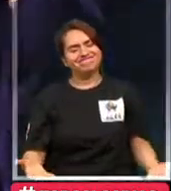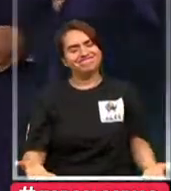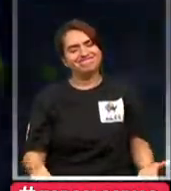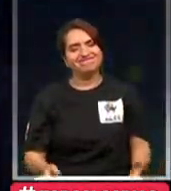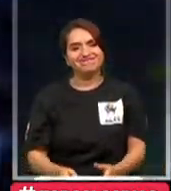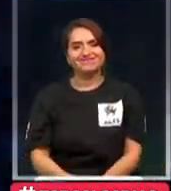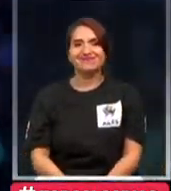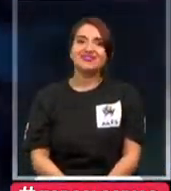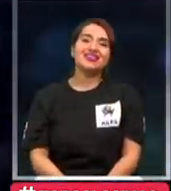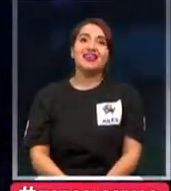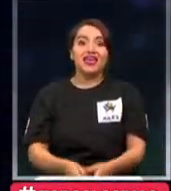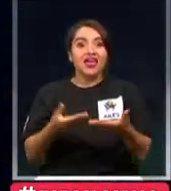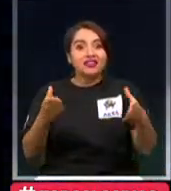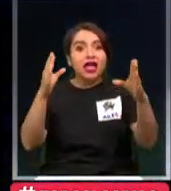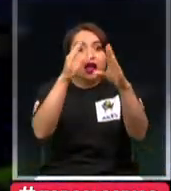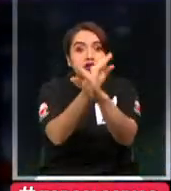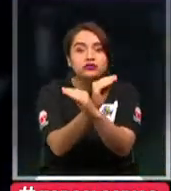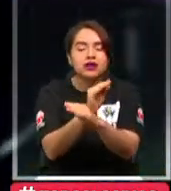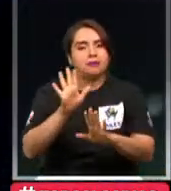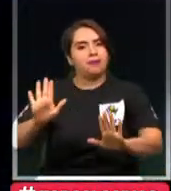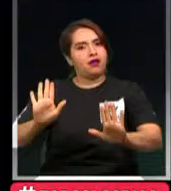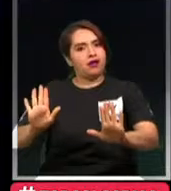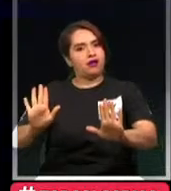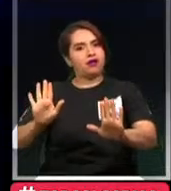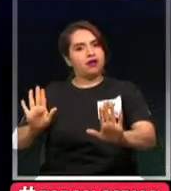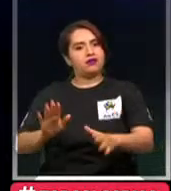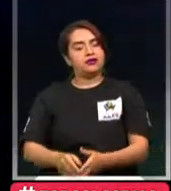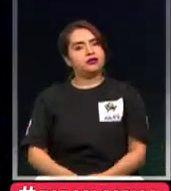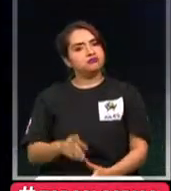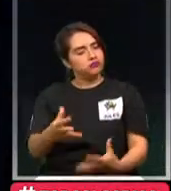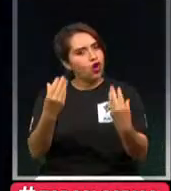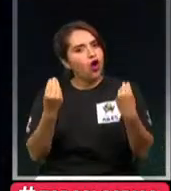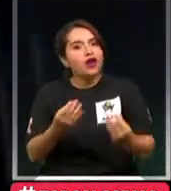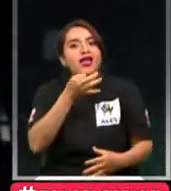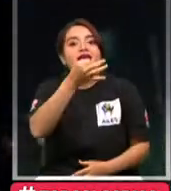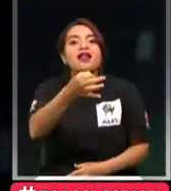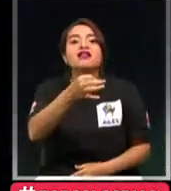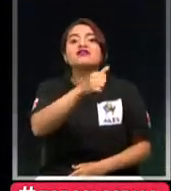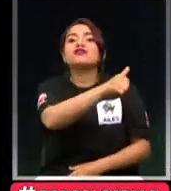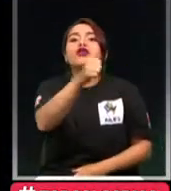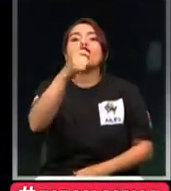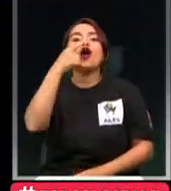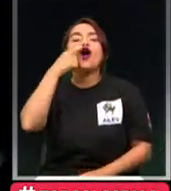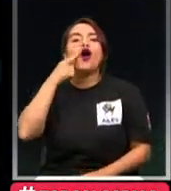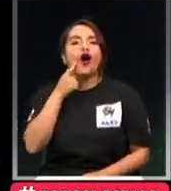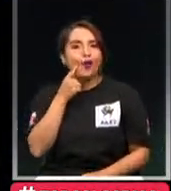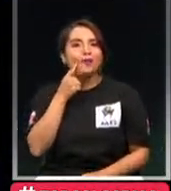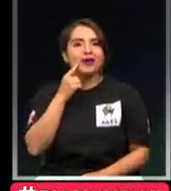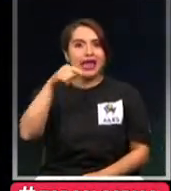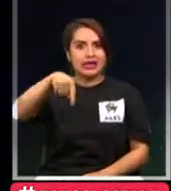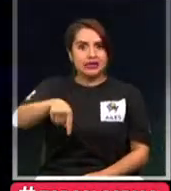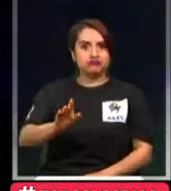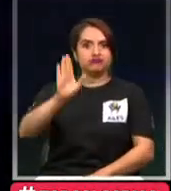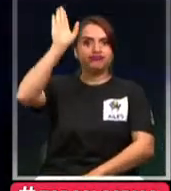noche. Este precoz, oiga. Mara, con cojones, quiero que levante la mano todos los hombres precoces.